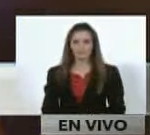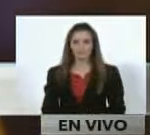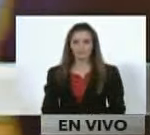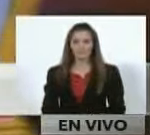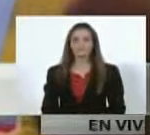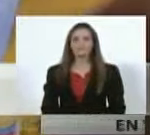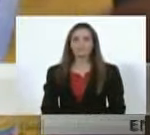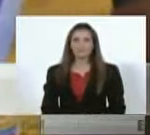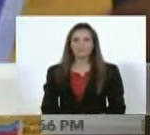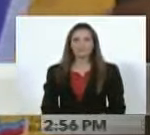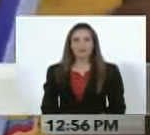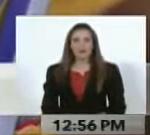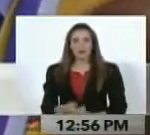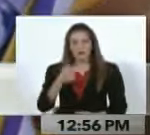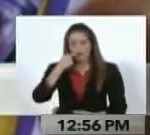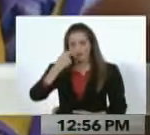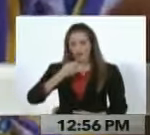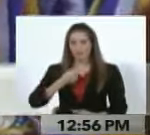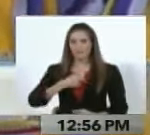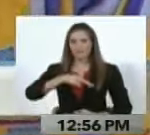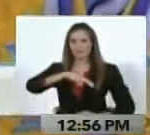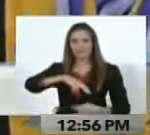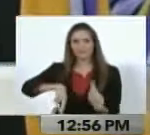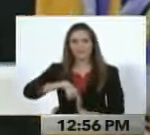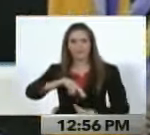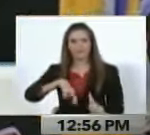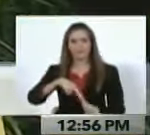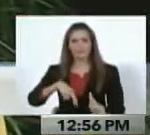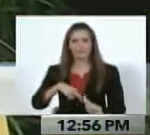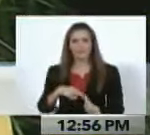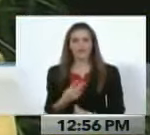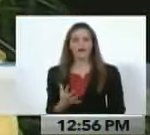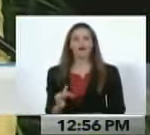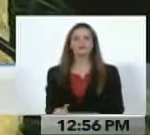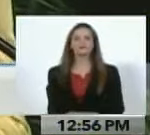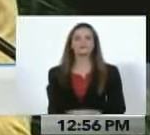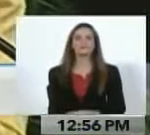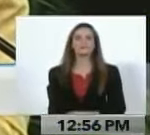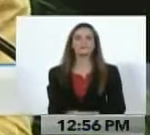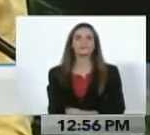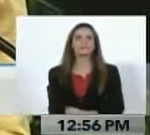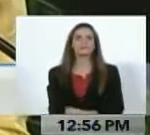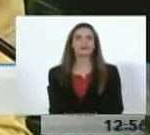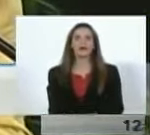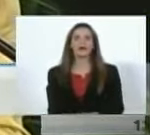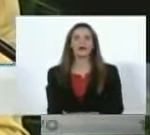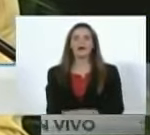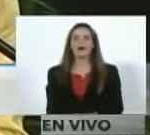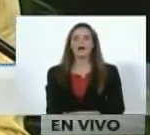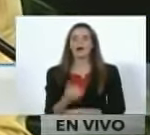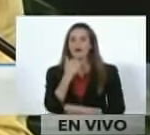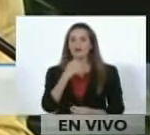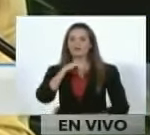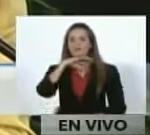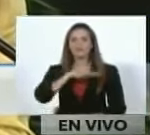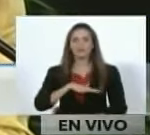Acudir a ese hombre revolucionario que adquiere en este carácter